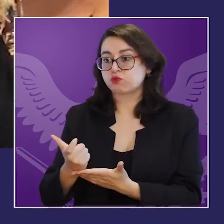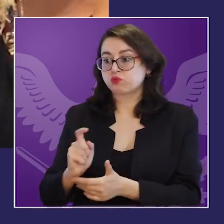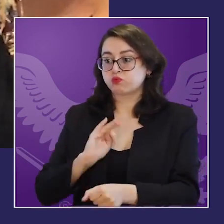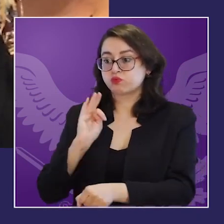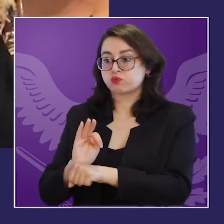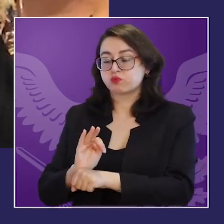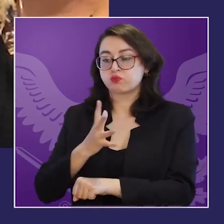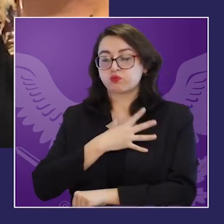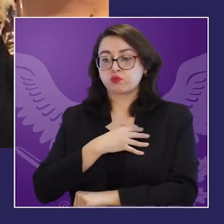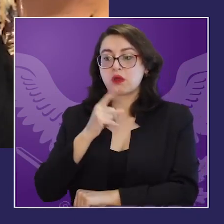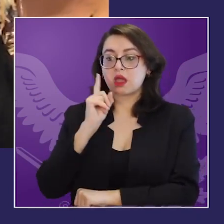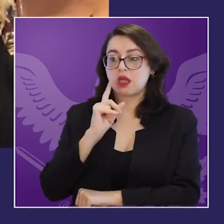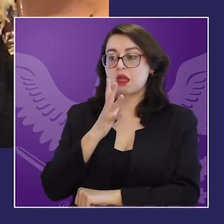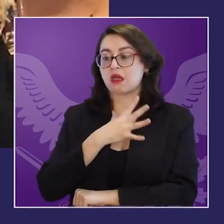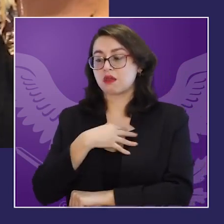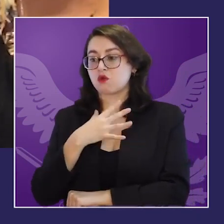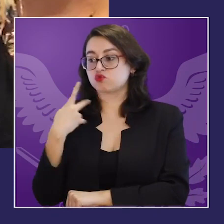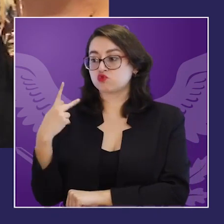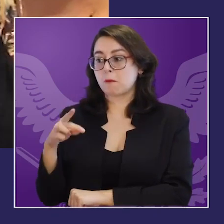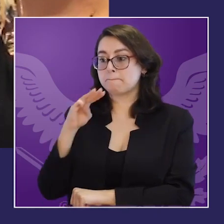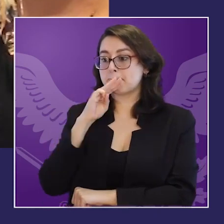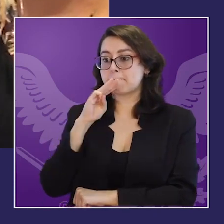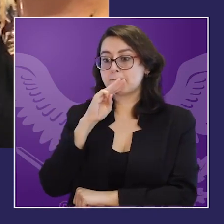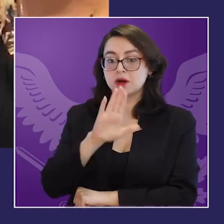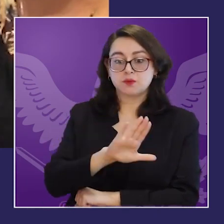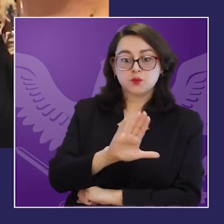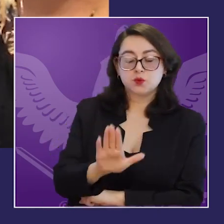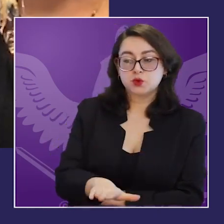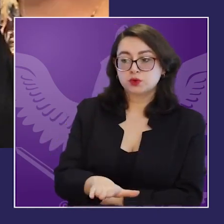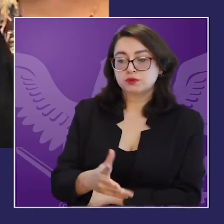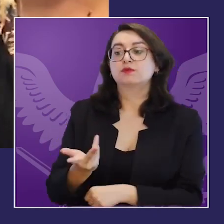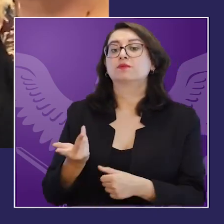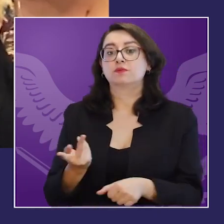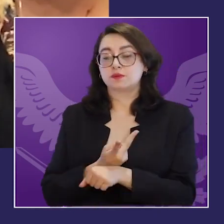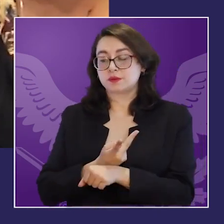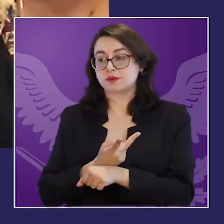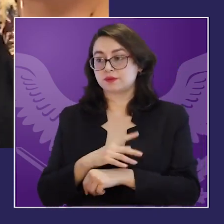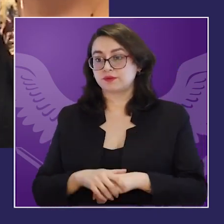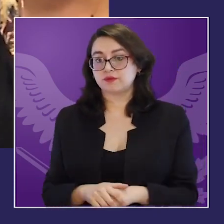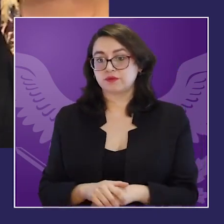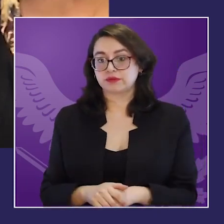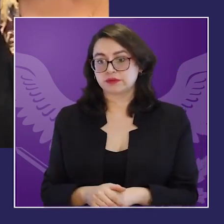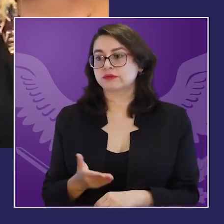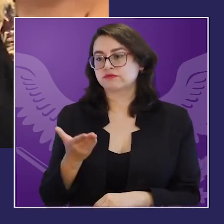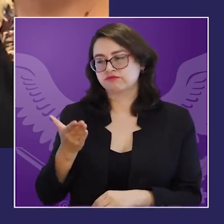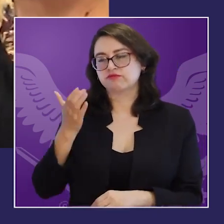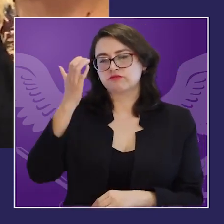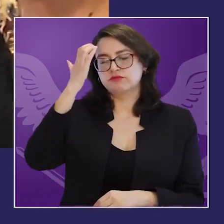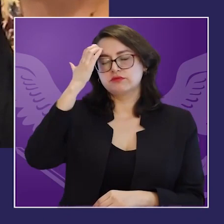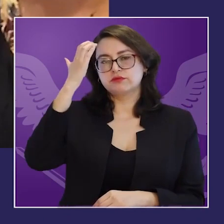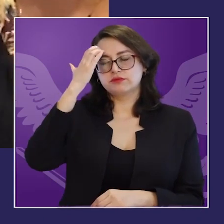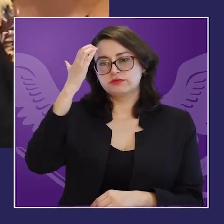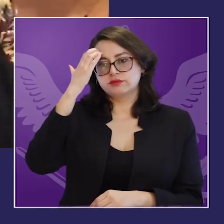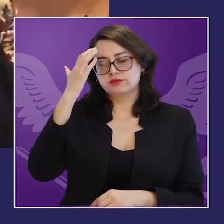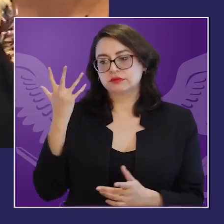de mujeres que no sobrevivieron a esa violencia. Así que, sin más, ustedes la conocen muy bien. Fue un proceso,